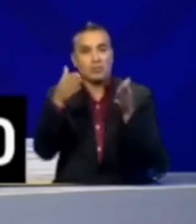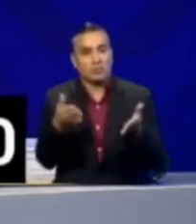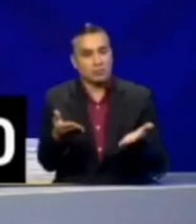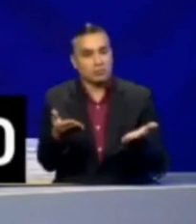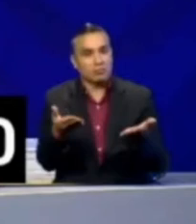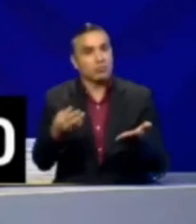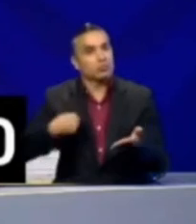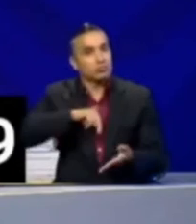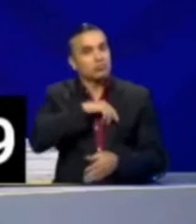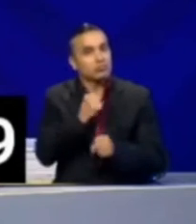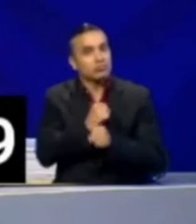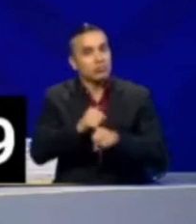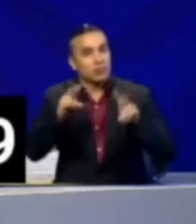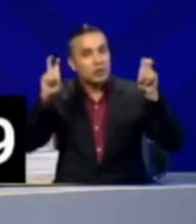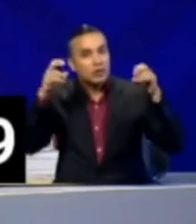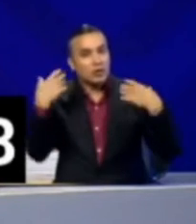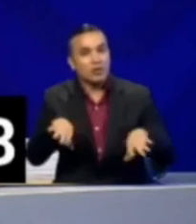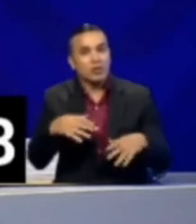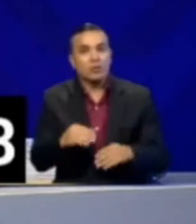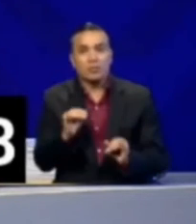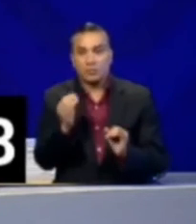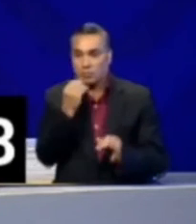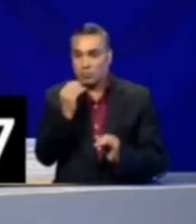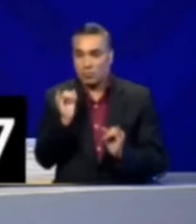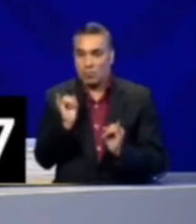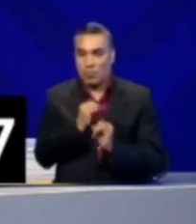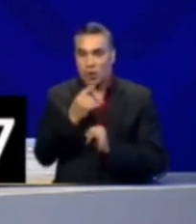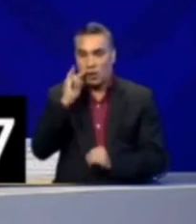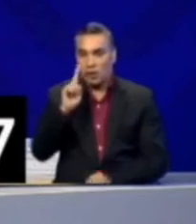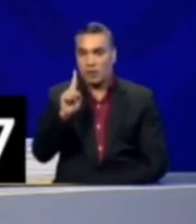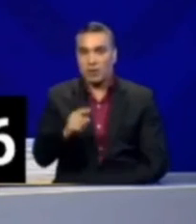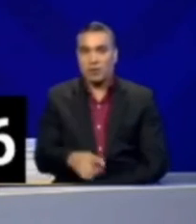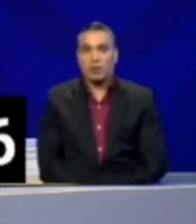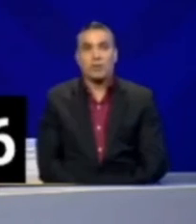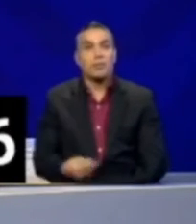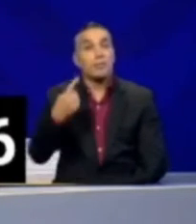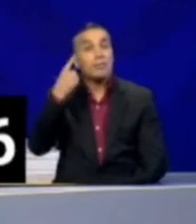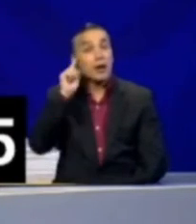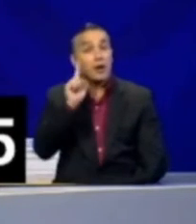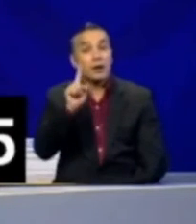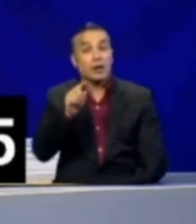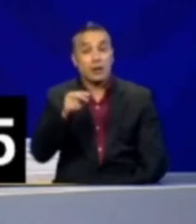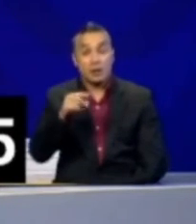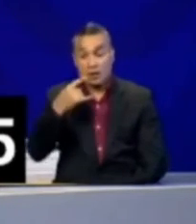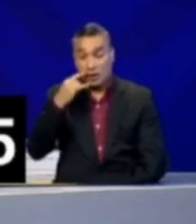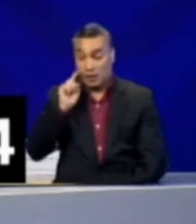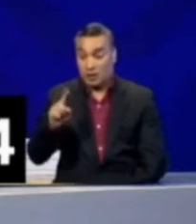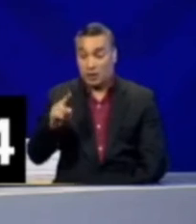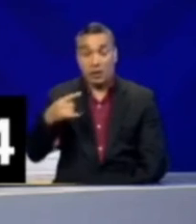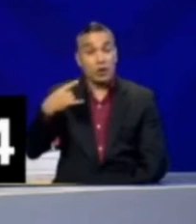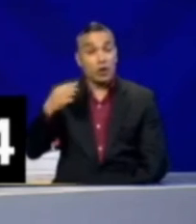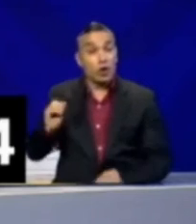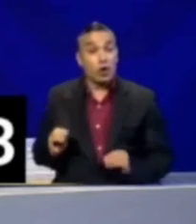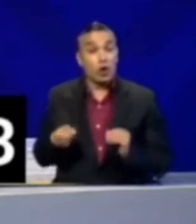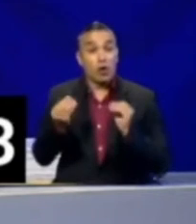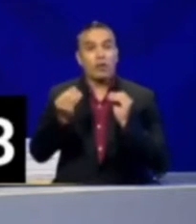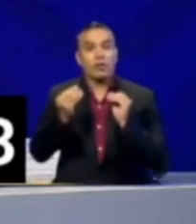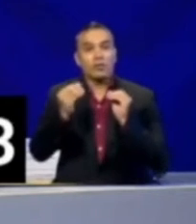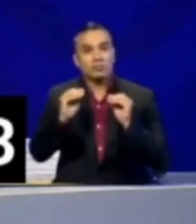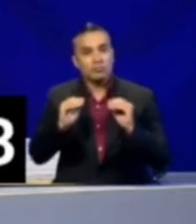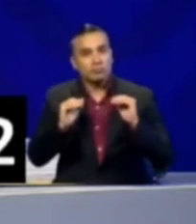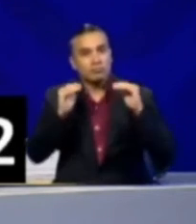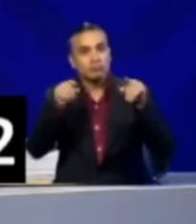que trabajar en el tema de la desnutrición infantil crónica para que nuestros niños, nuestros jóvenes,